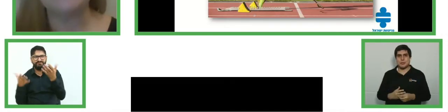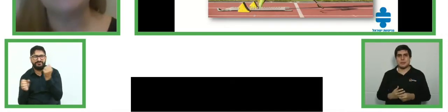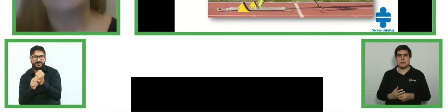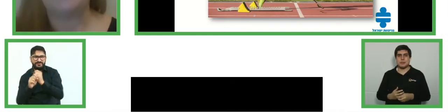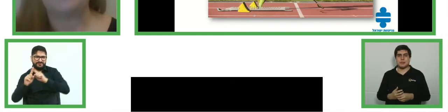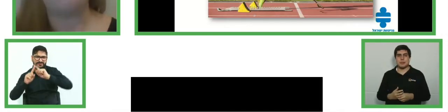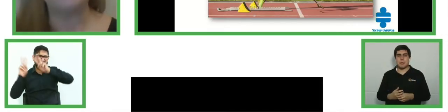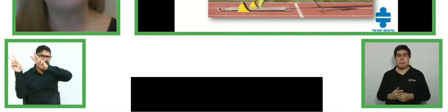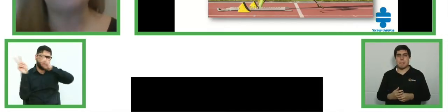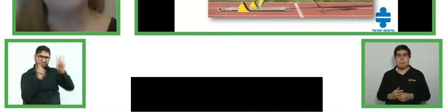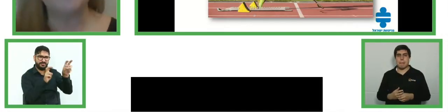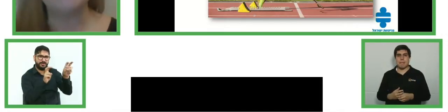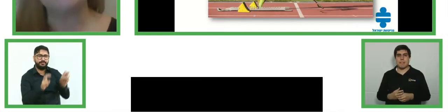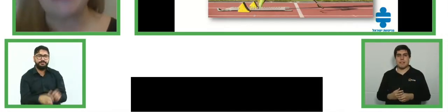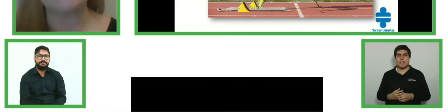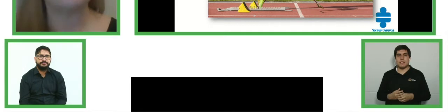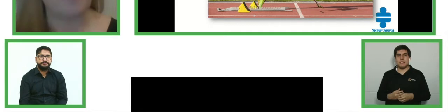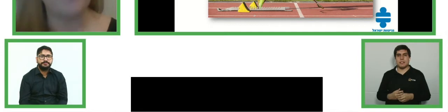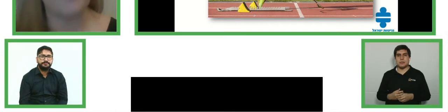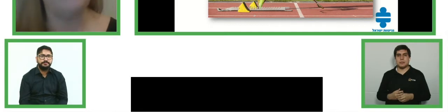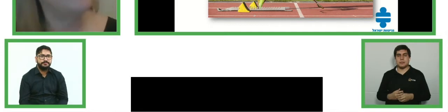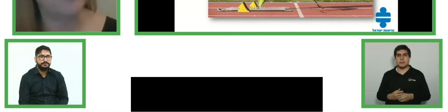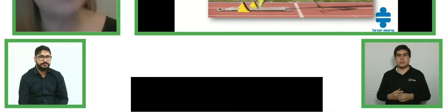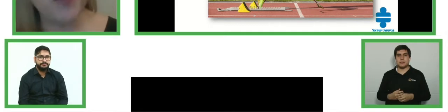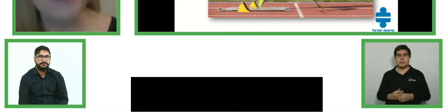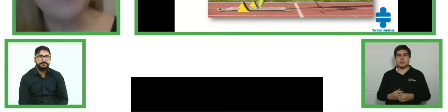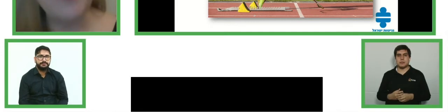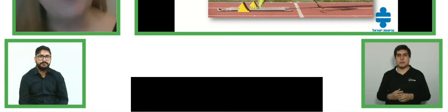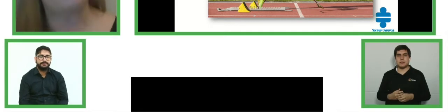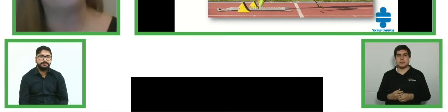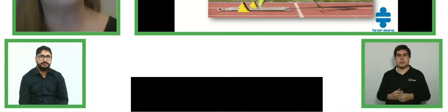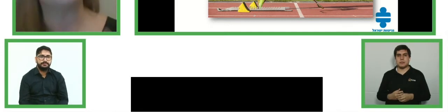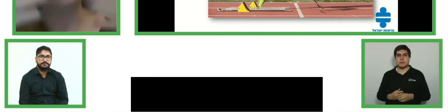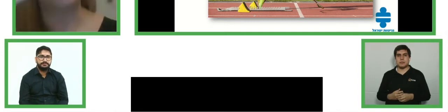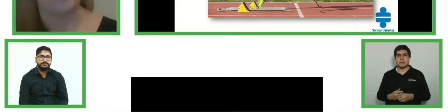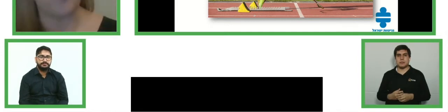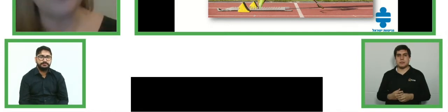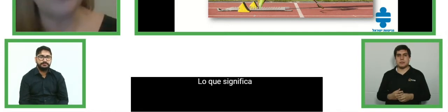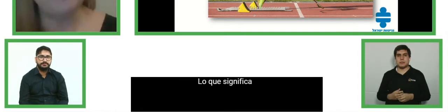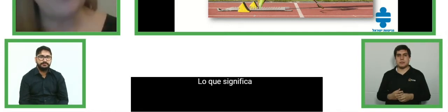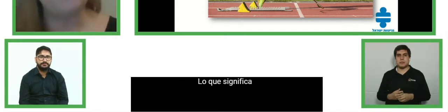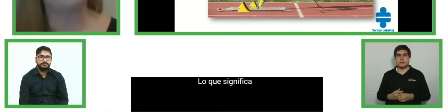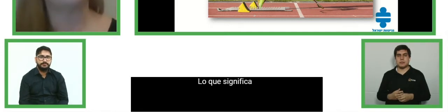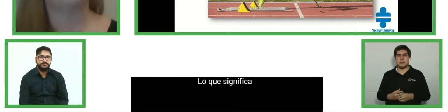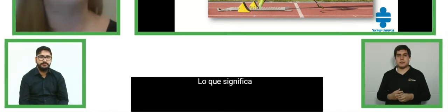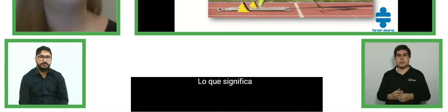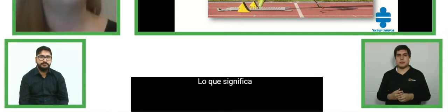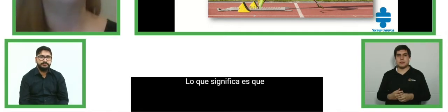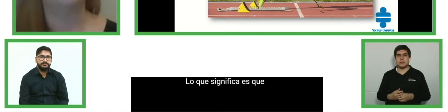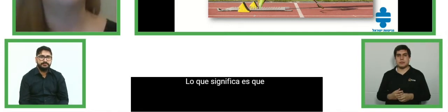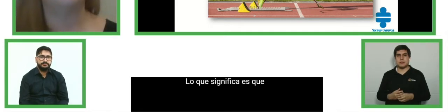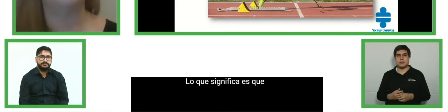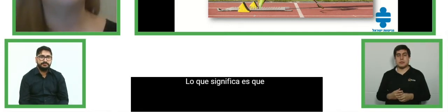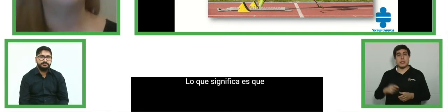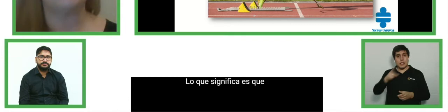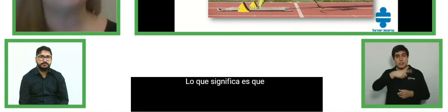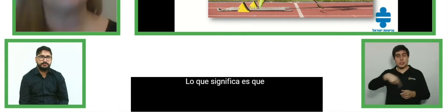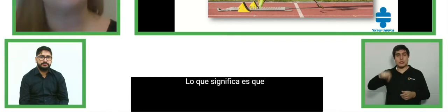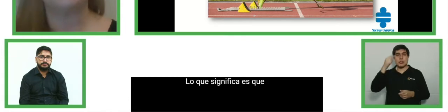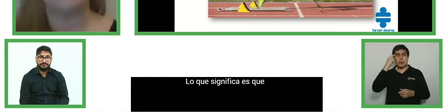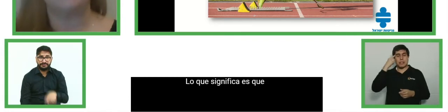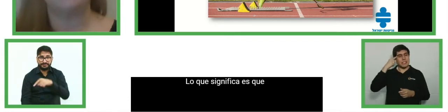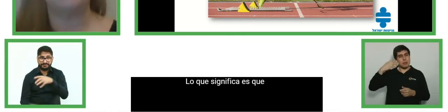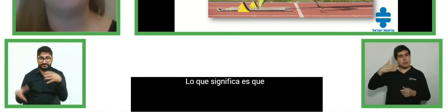Entonces, básicamente lo que significa es que lo vemos como a largo plazo,